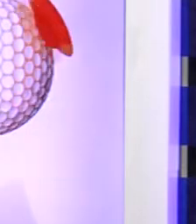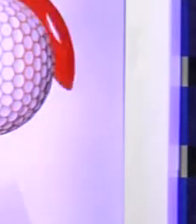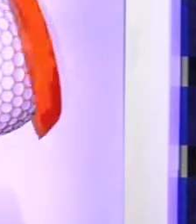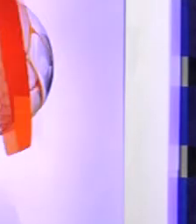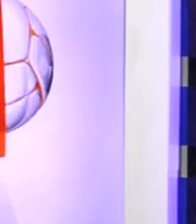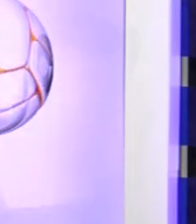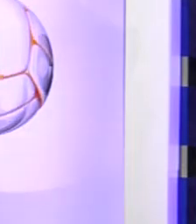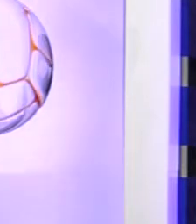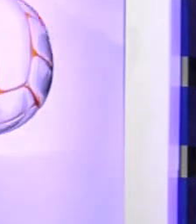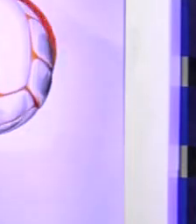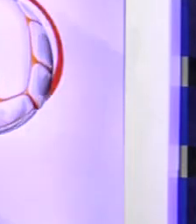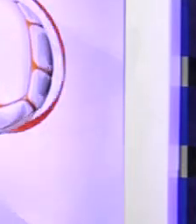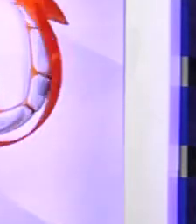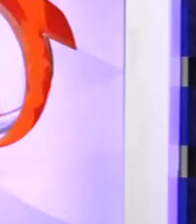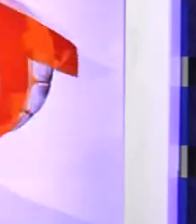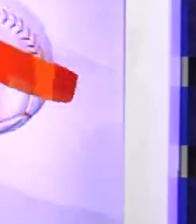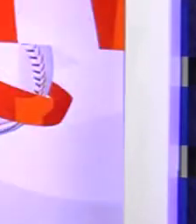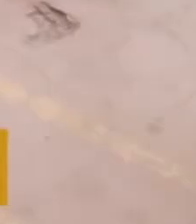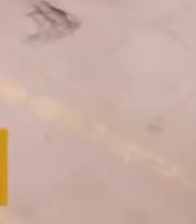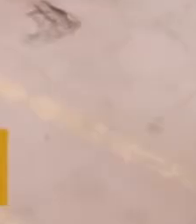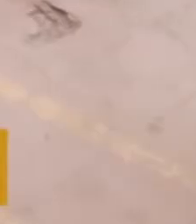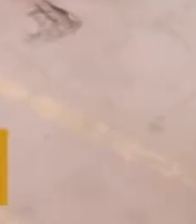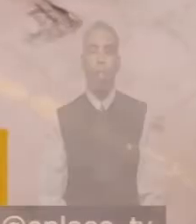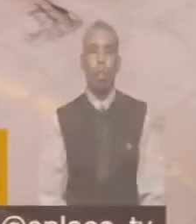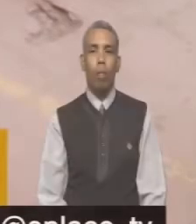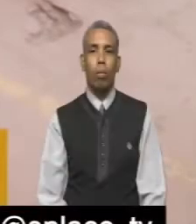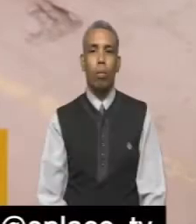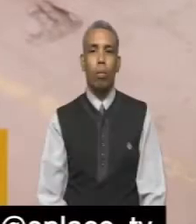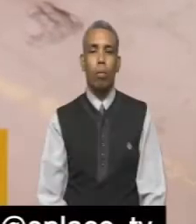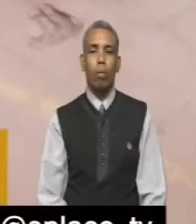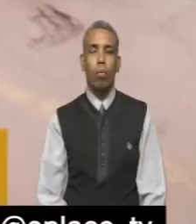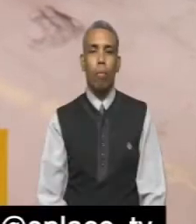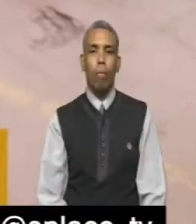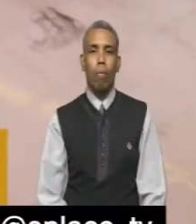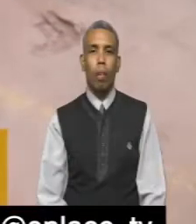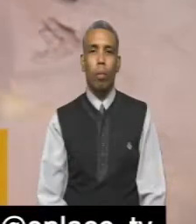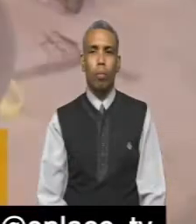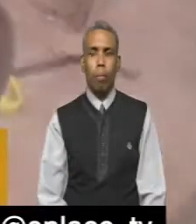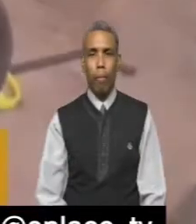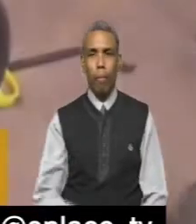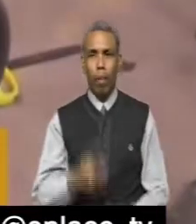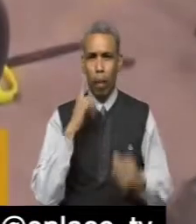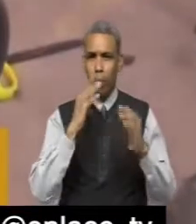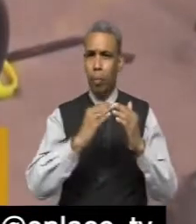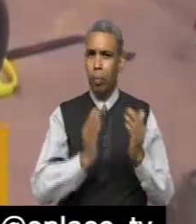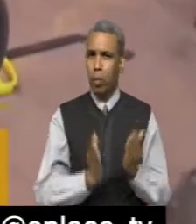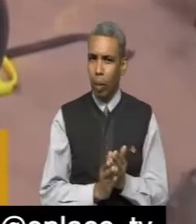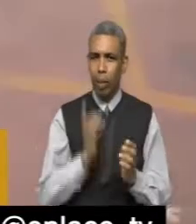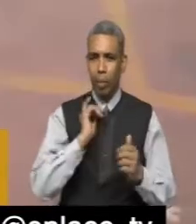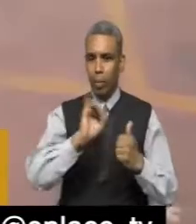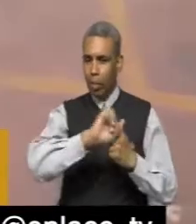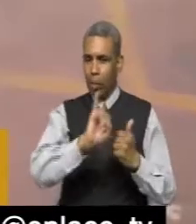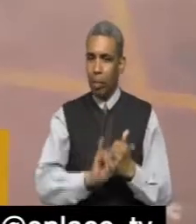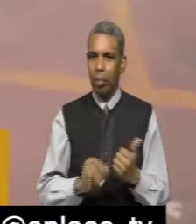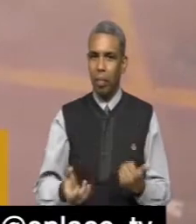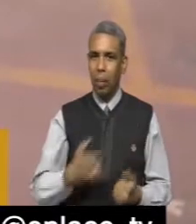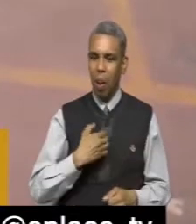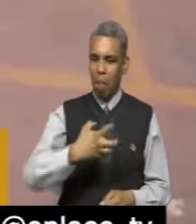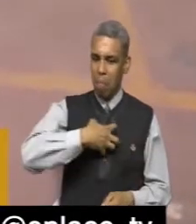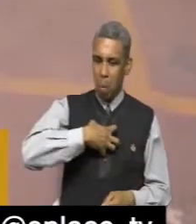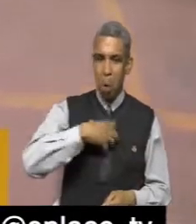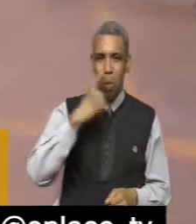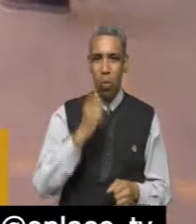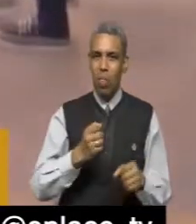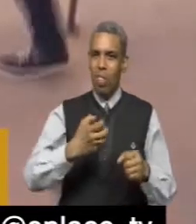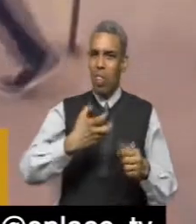y de igual forma en la Villa Olímpica. Superior Industrial ha programado para este jueves 31 de agosto competencias de vehículos de tracción humana BTH desde las 10